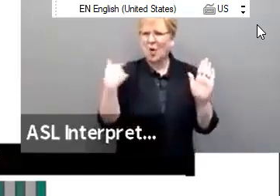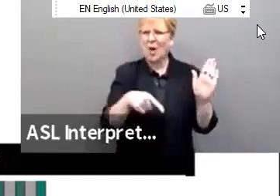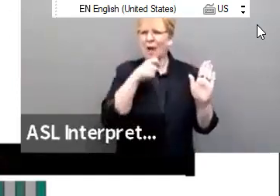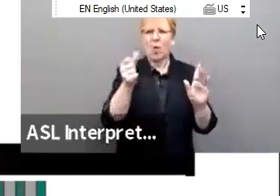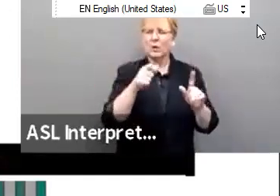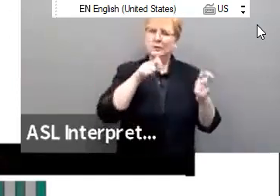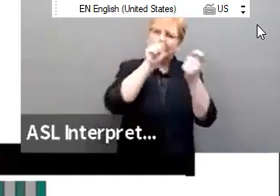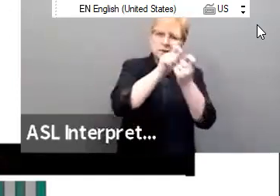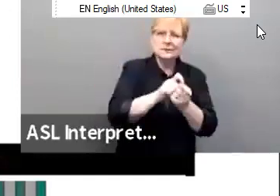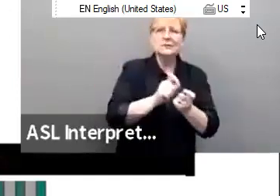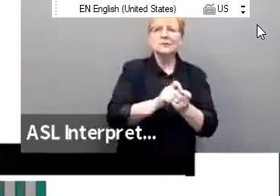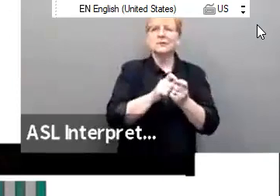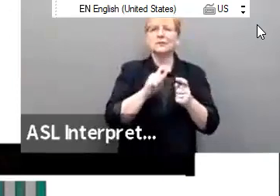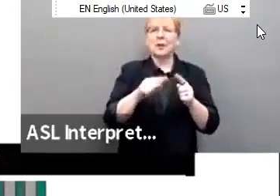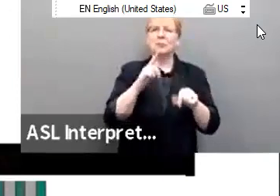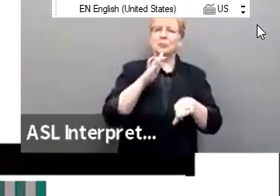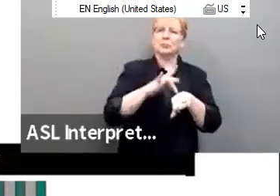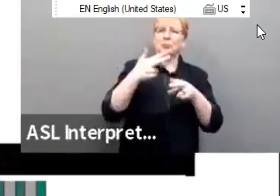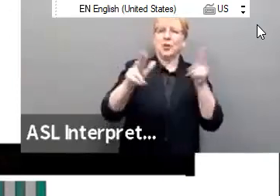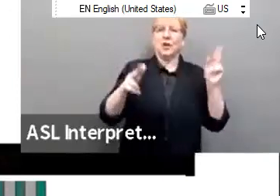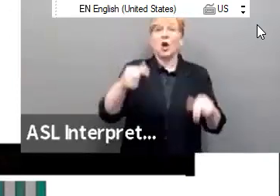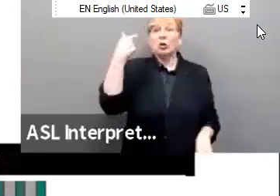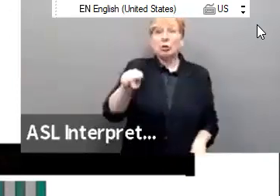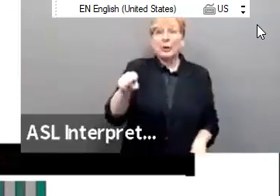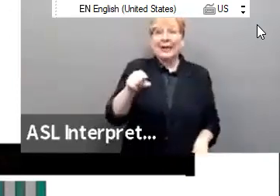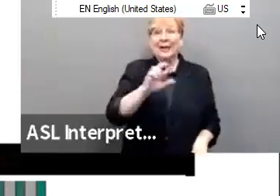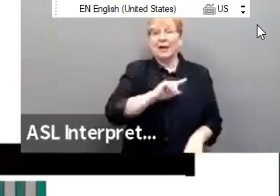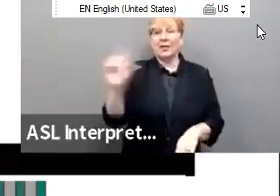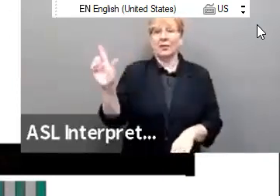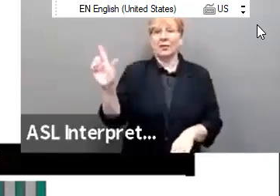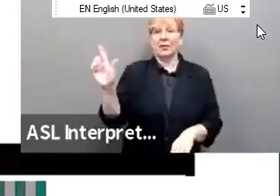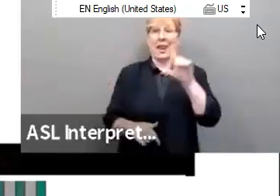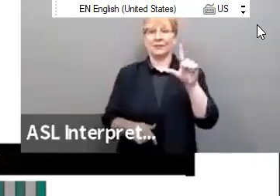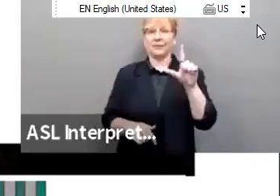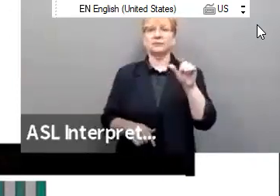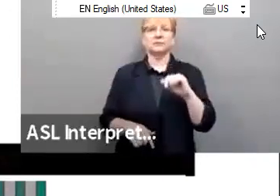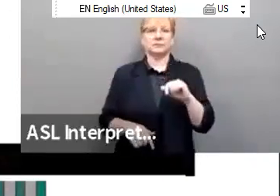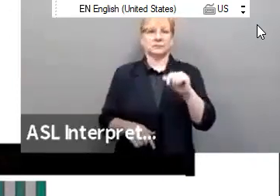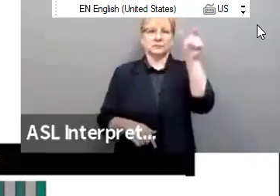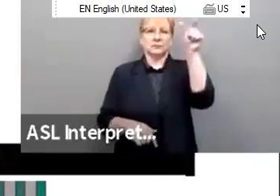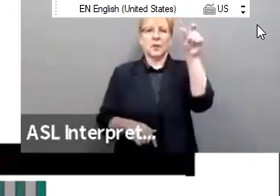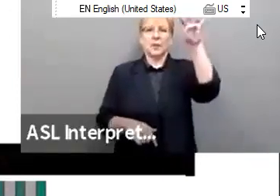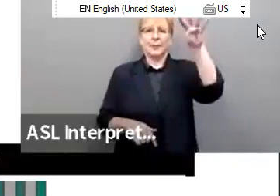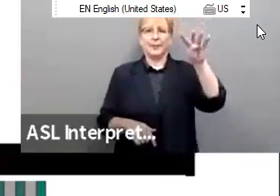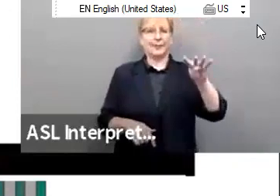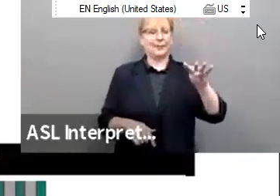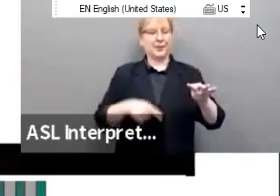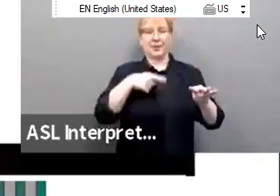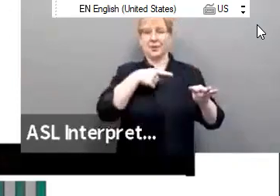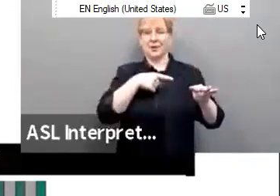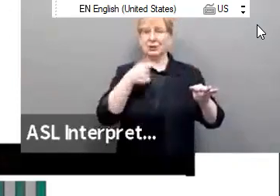y estamos recibiendo cada vez mejores datos cada semana. Siguiente diapositiva, por favor.